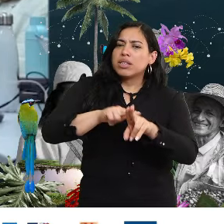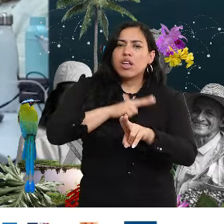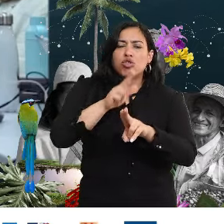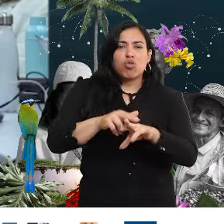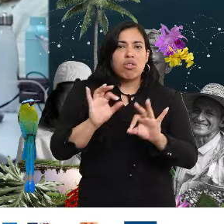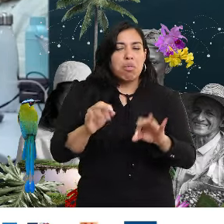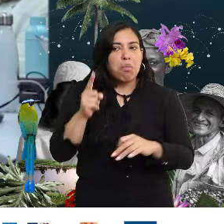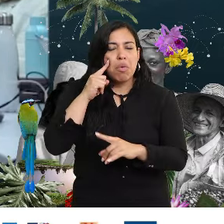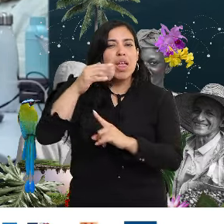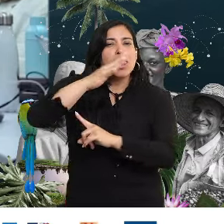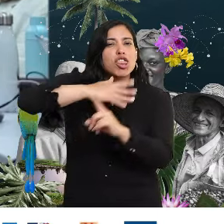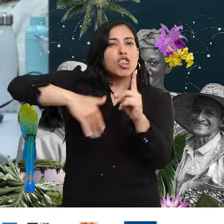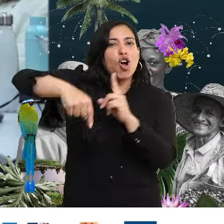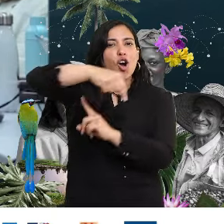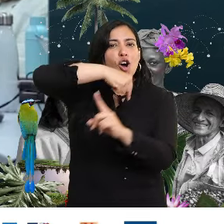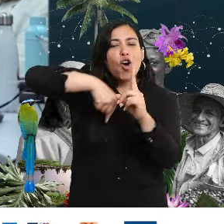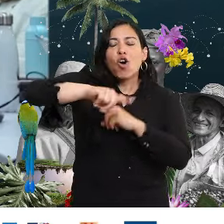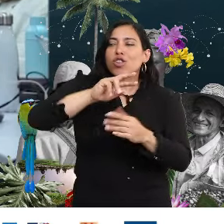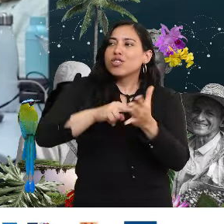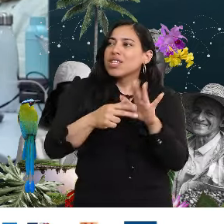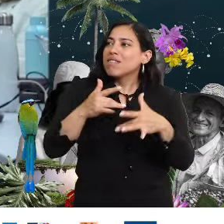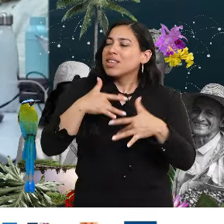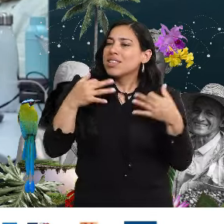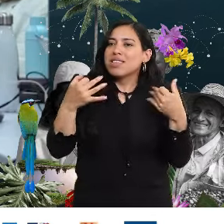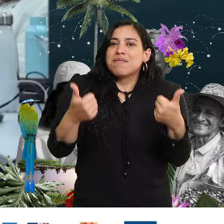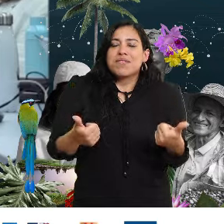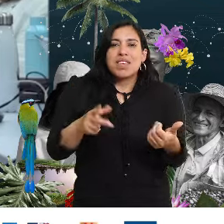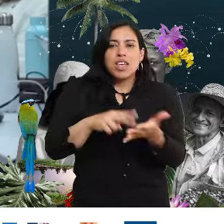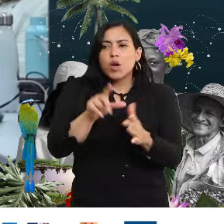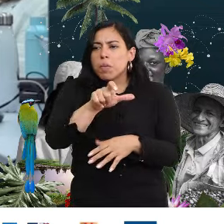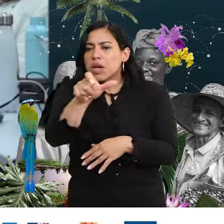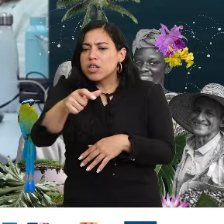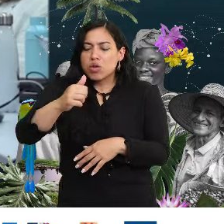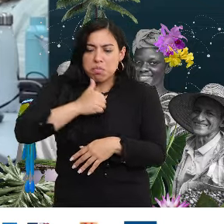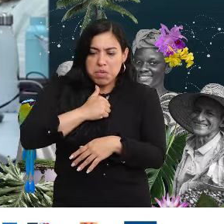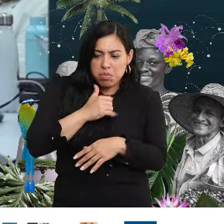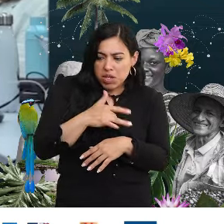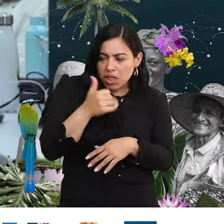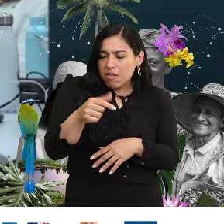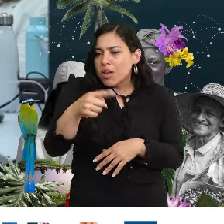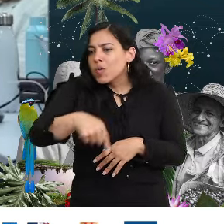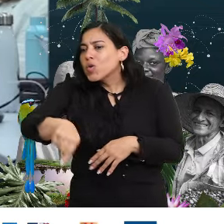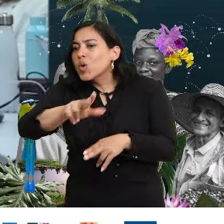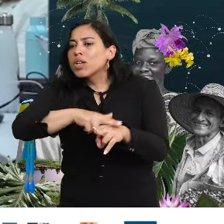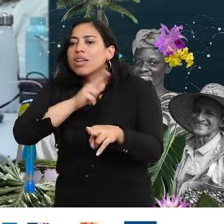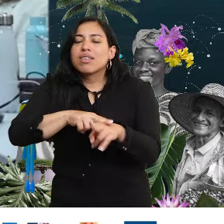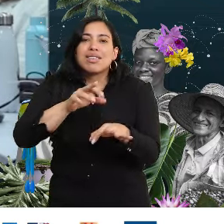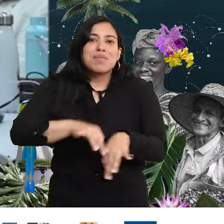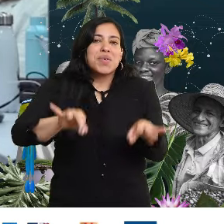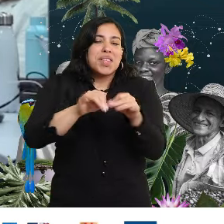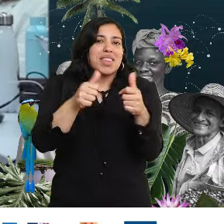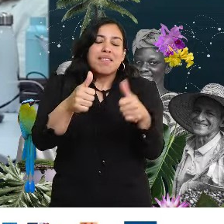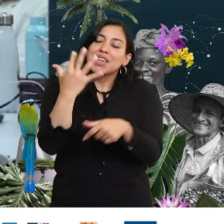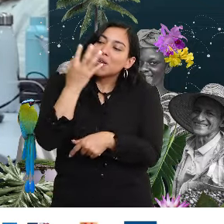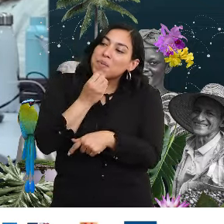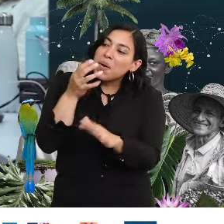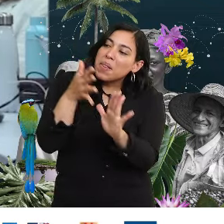¿no? Ese entorno que genere bienestar para los demás, para uno y para la naturaleza. Eso creo que es muy